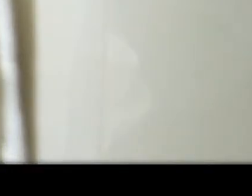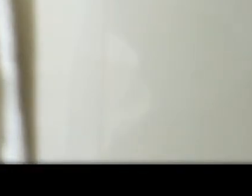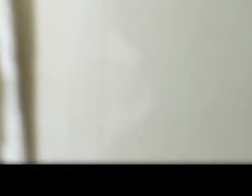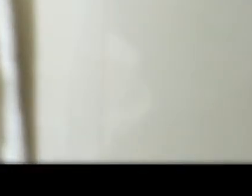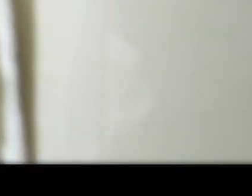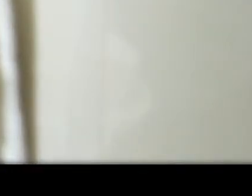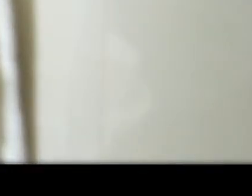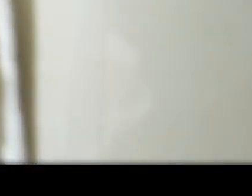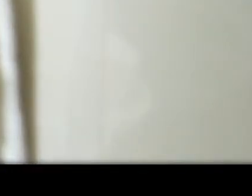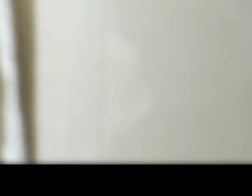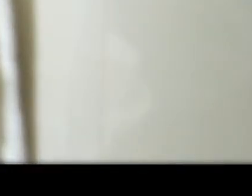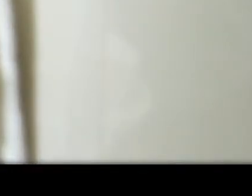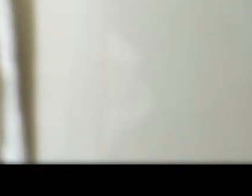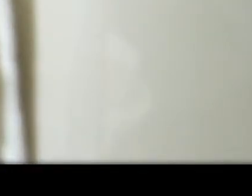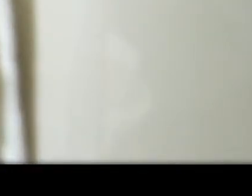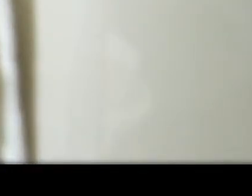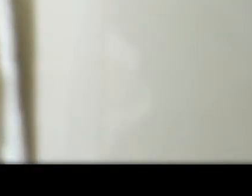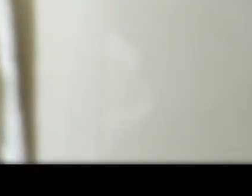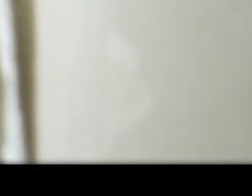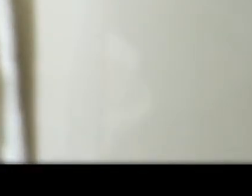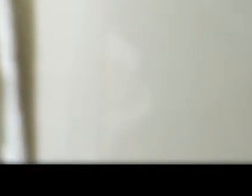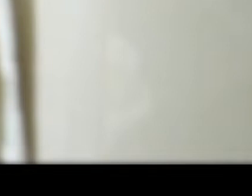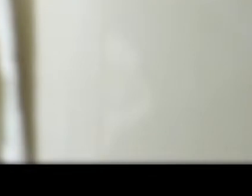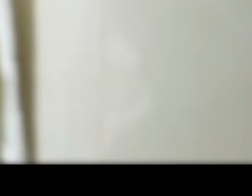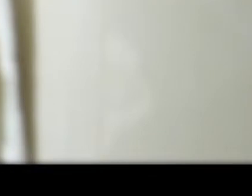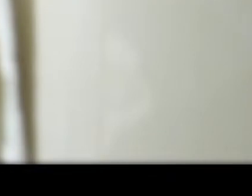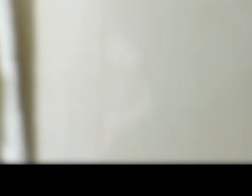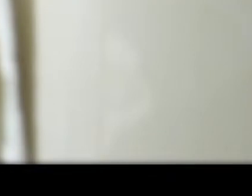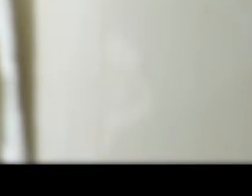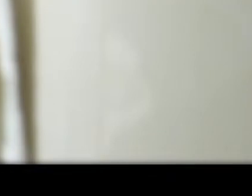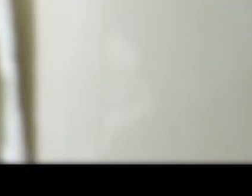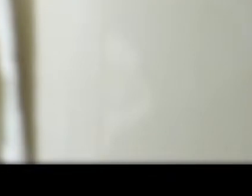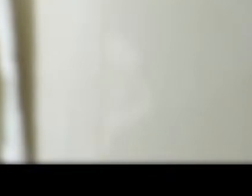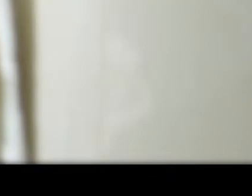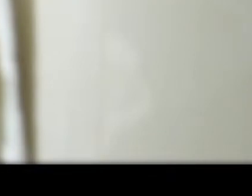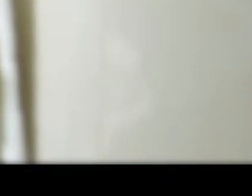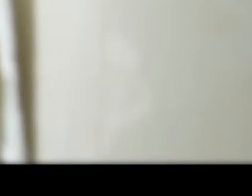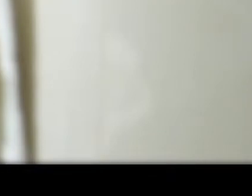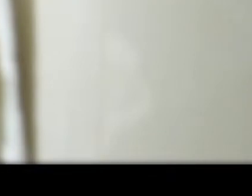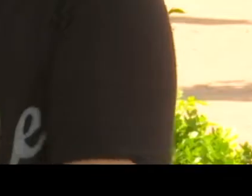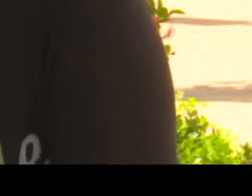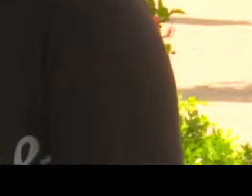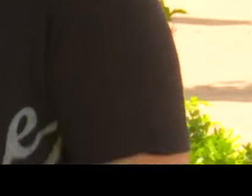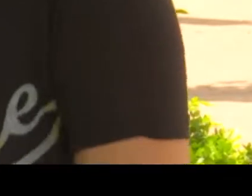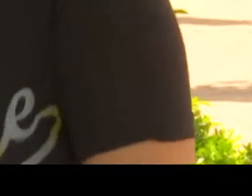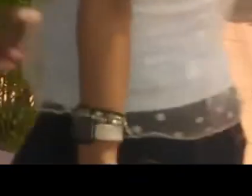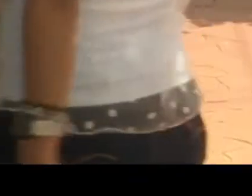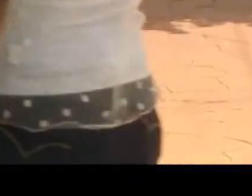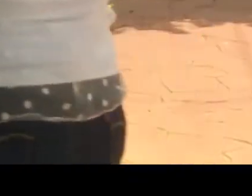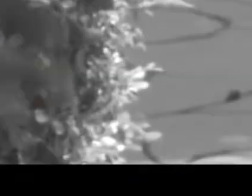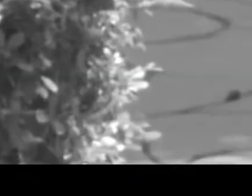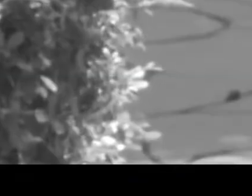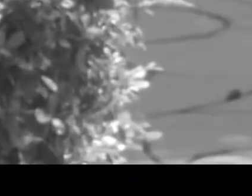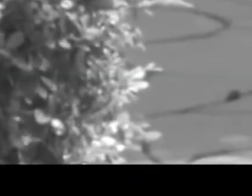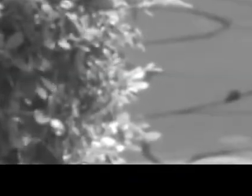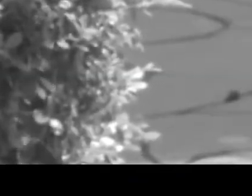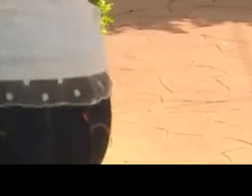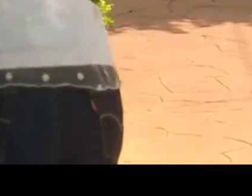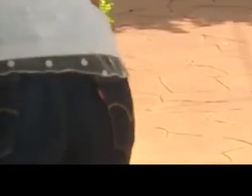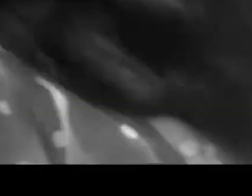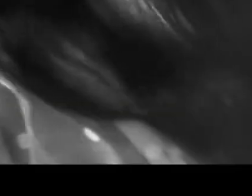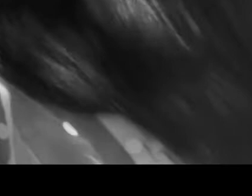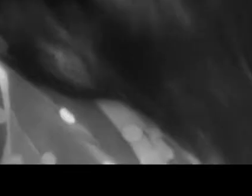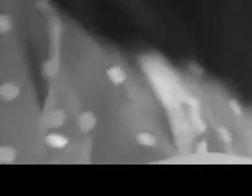Lavarnos las manos previene múltiples enfermedades como la transmitida por el coronavirus. Las enfermedades respiratorias